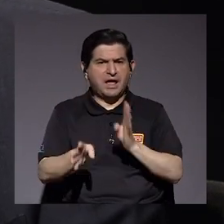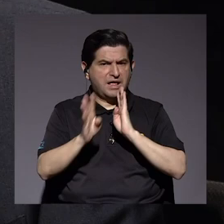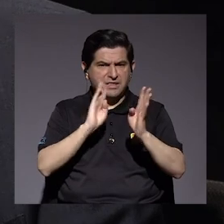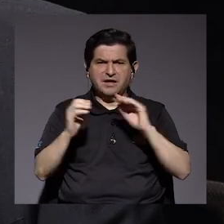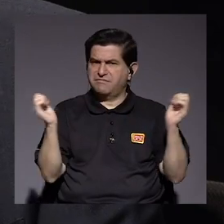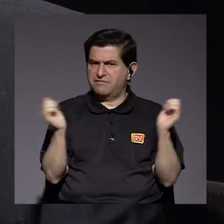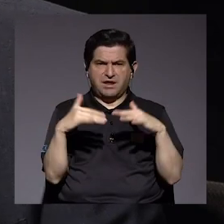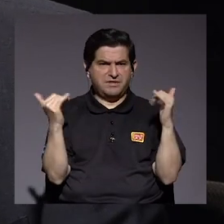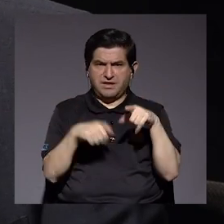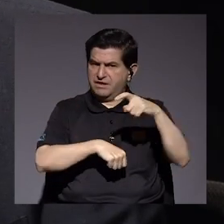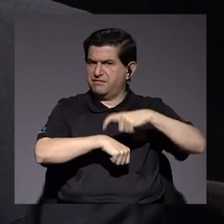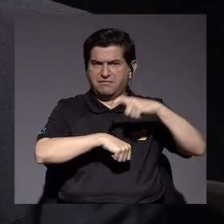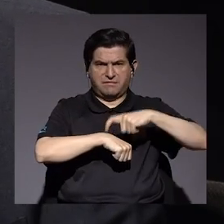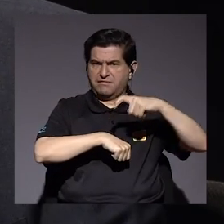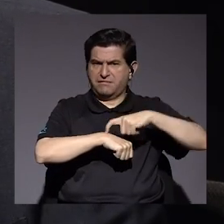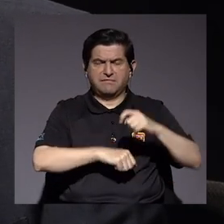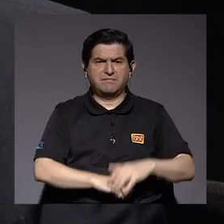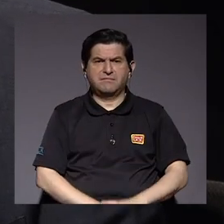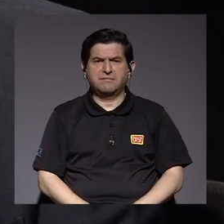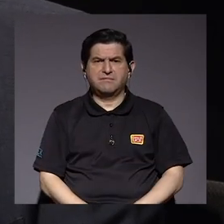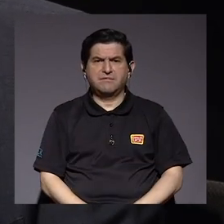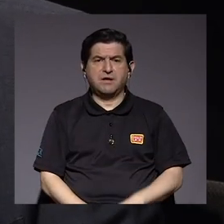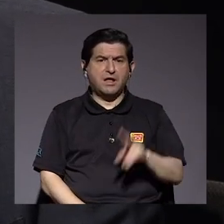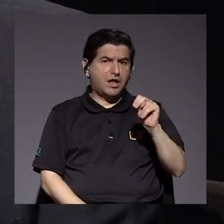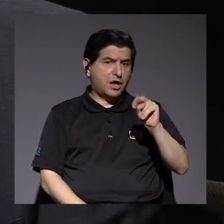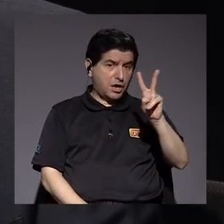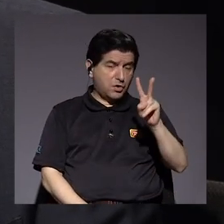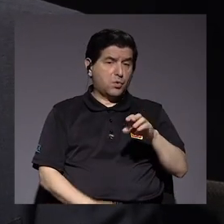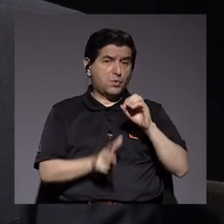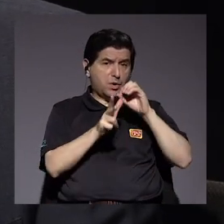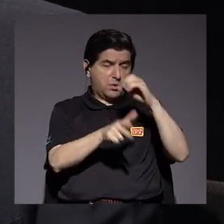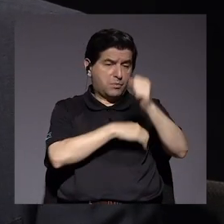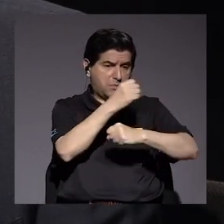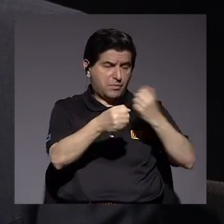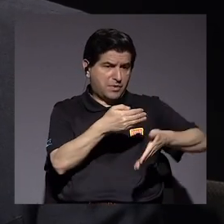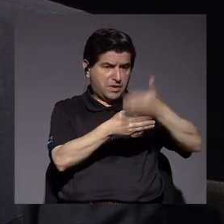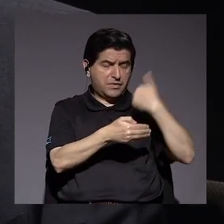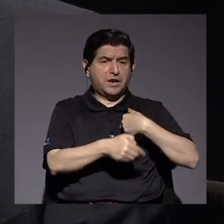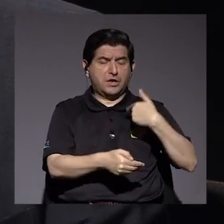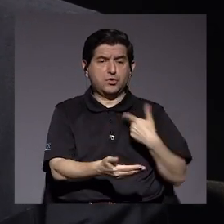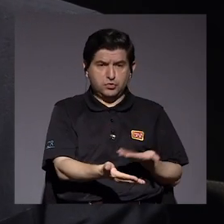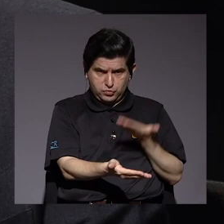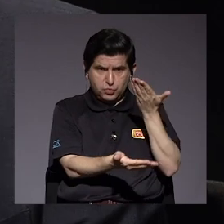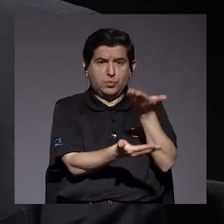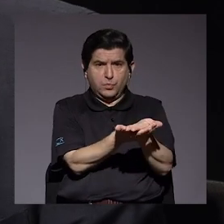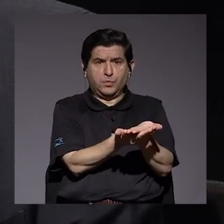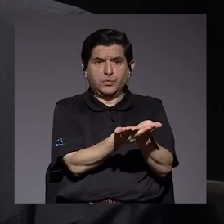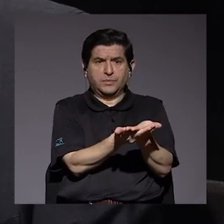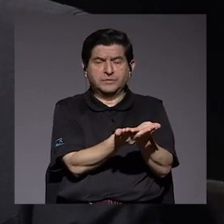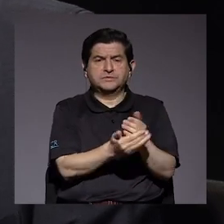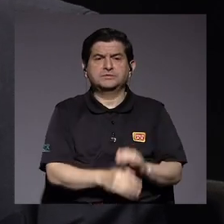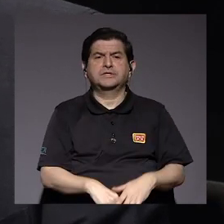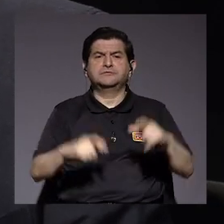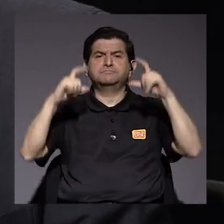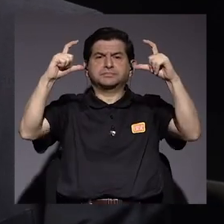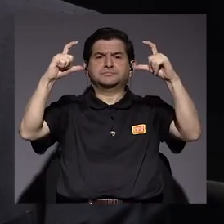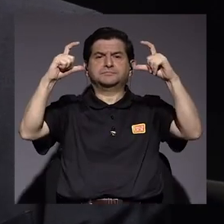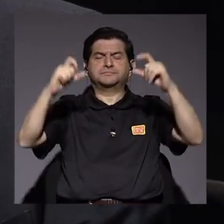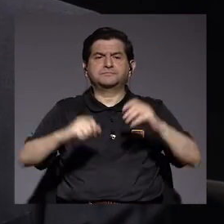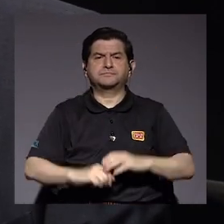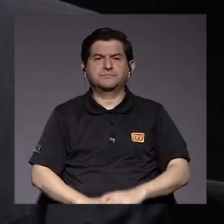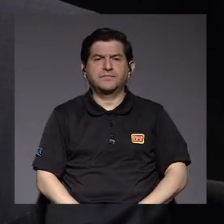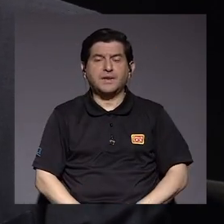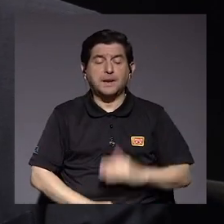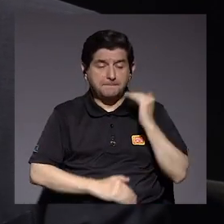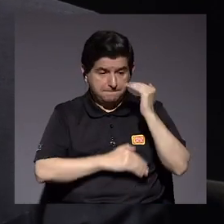guerra en curso y en el mes de noviembre de octubre del año pasado yo lossio la plantilla con el título hay